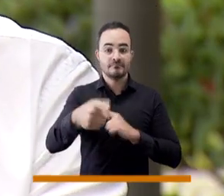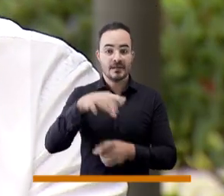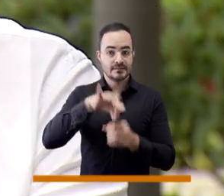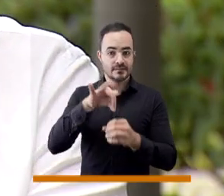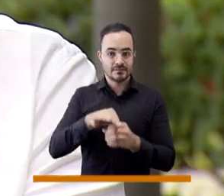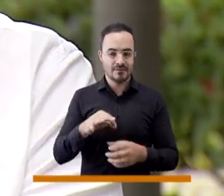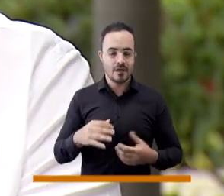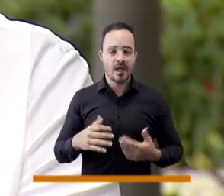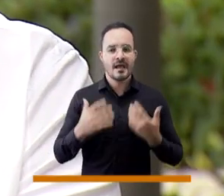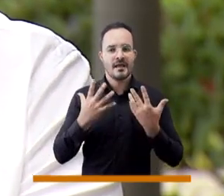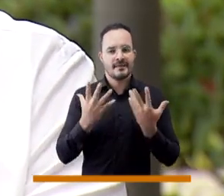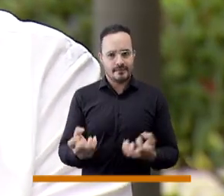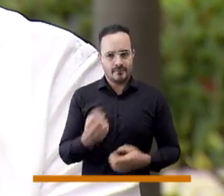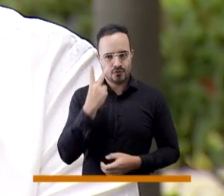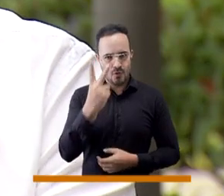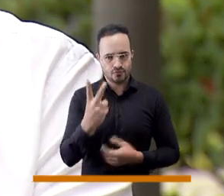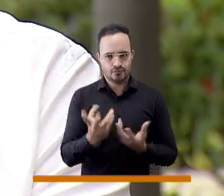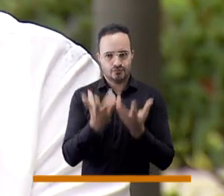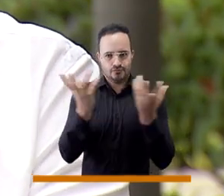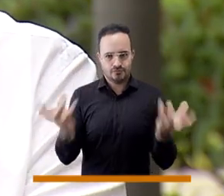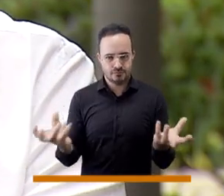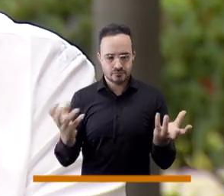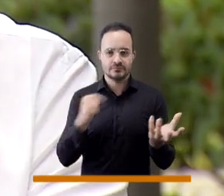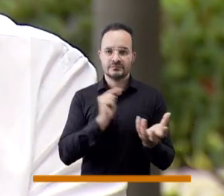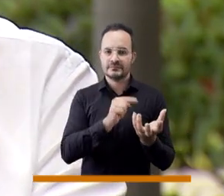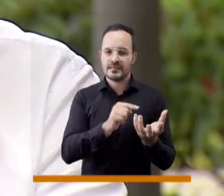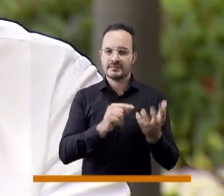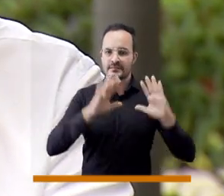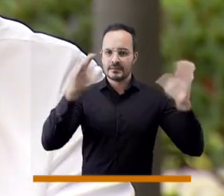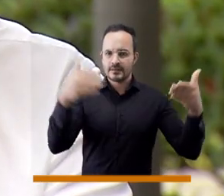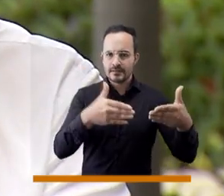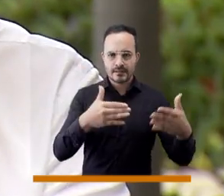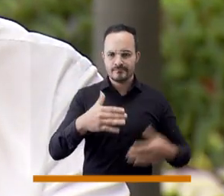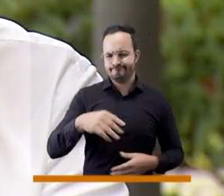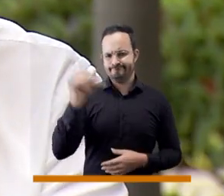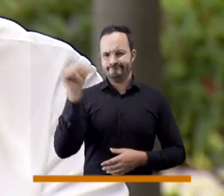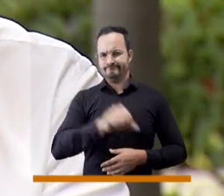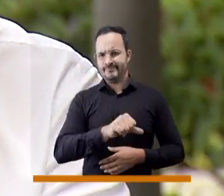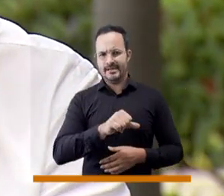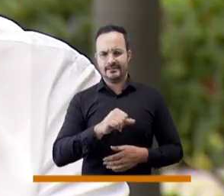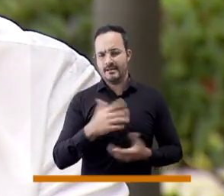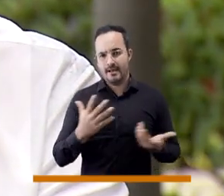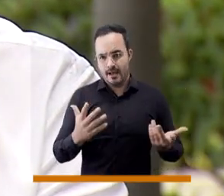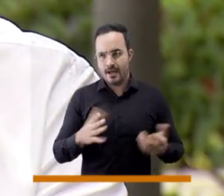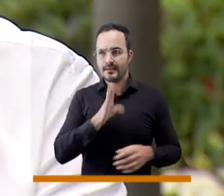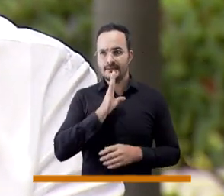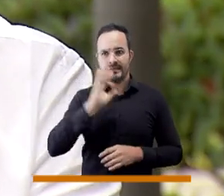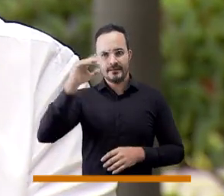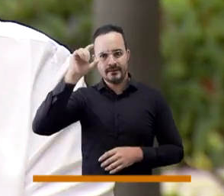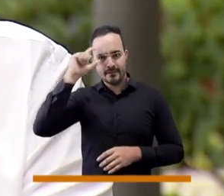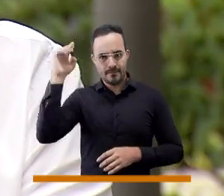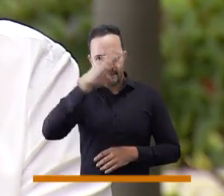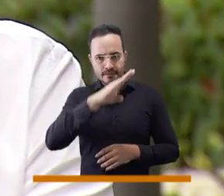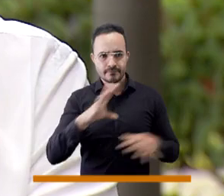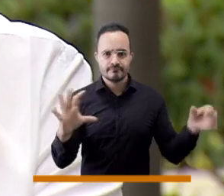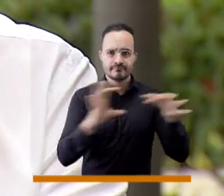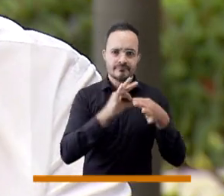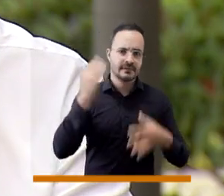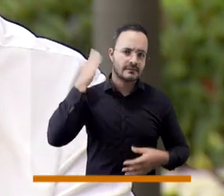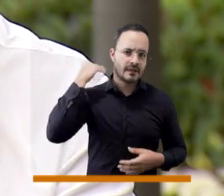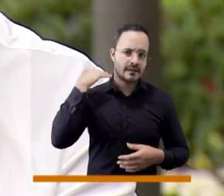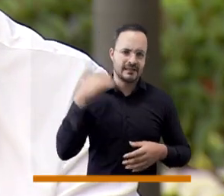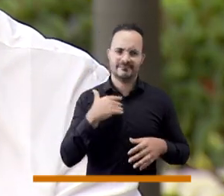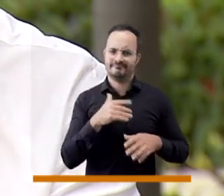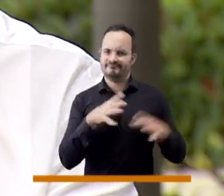bloques. Está el que yo llamo el eje del mal, que está articulado entre Gustavo Petro y Daniel Quintero y